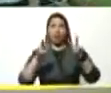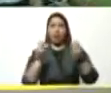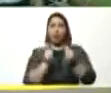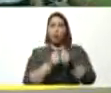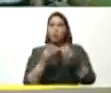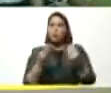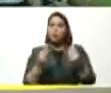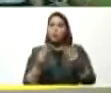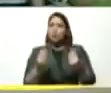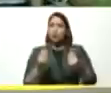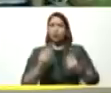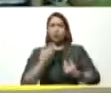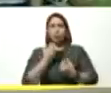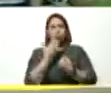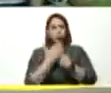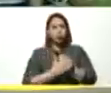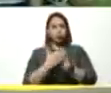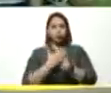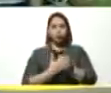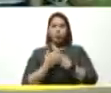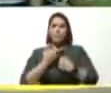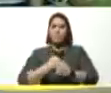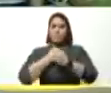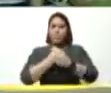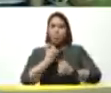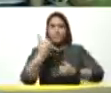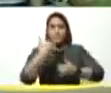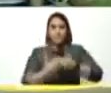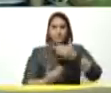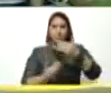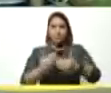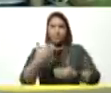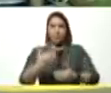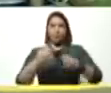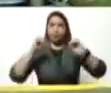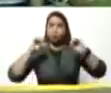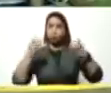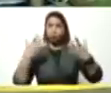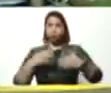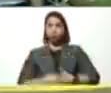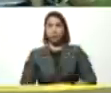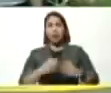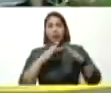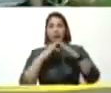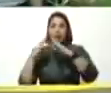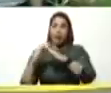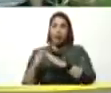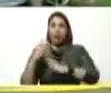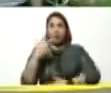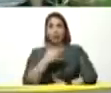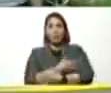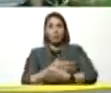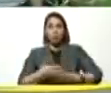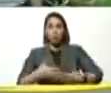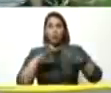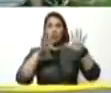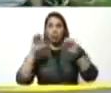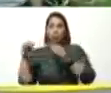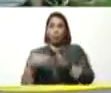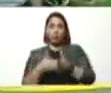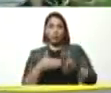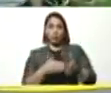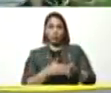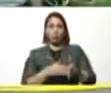amor este paso, este logro, la vivienda 3.900.000 en